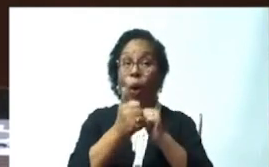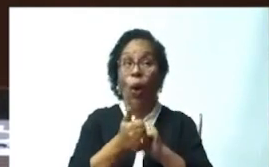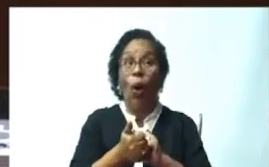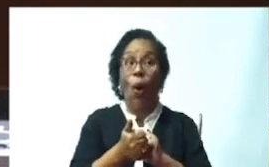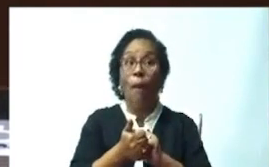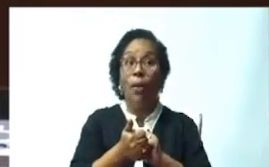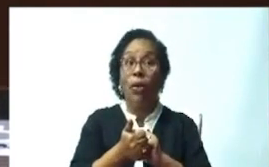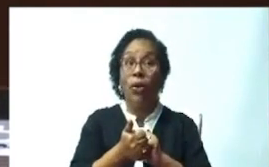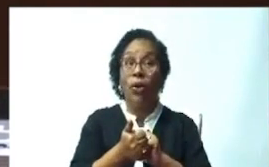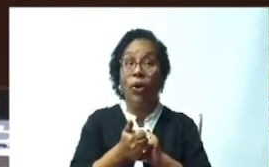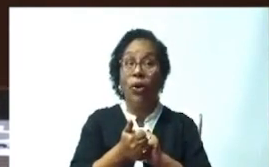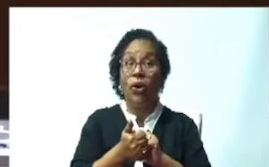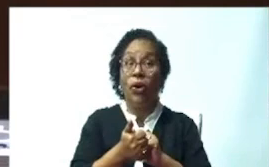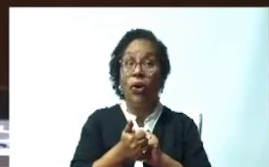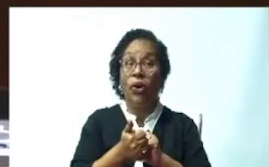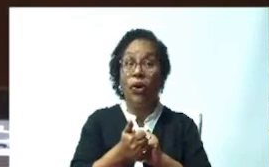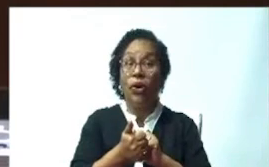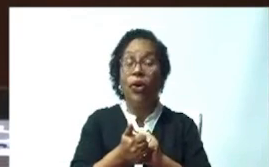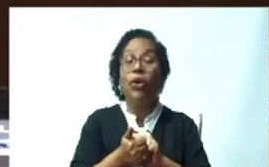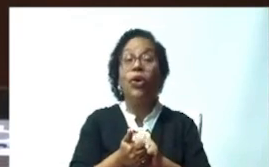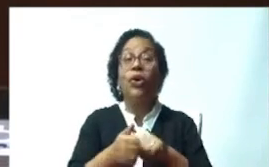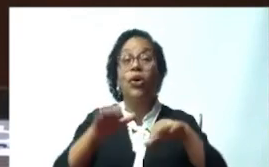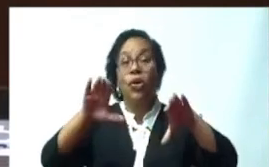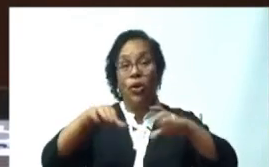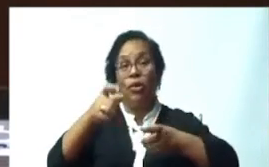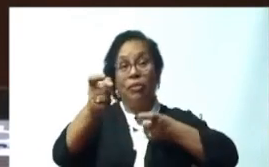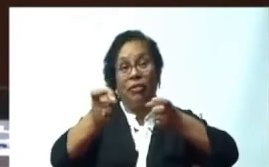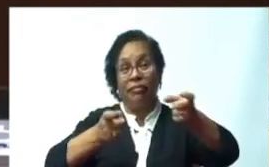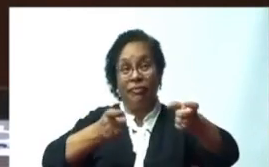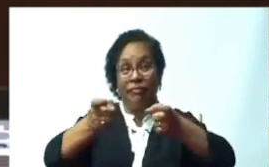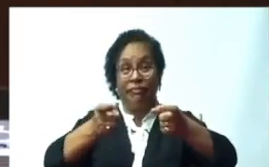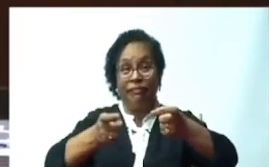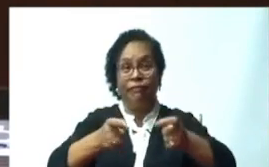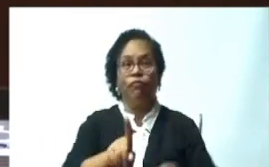para lograr, silencio, por favor, para lograr.